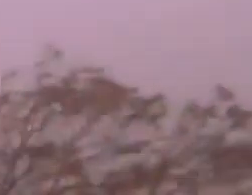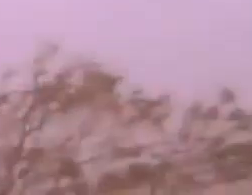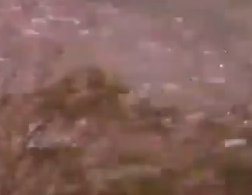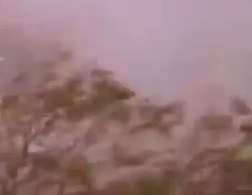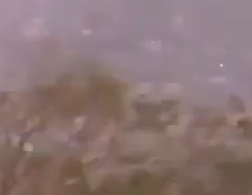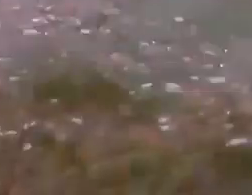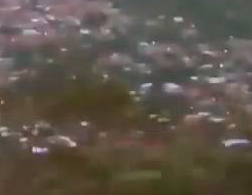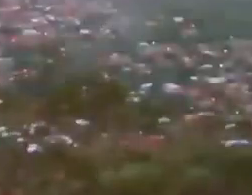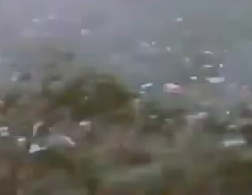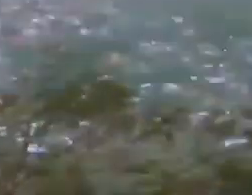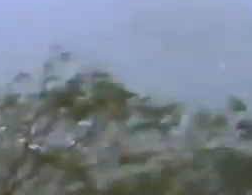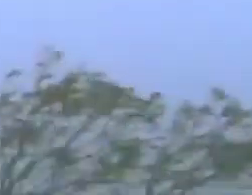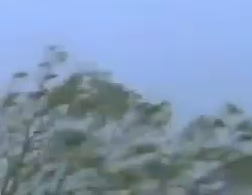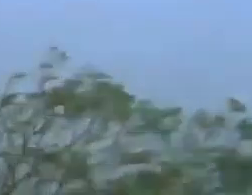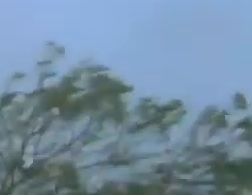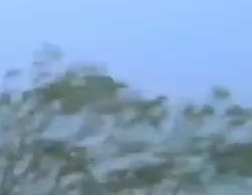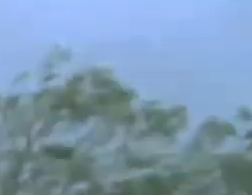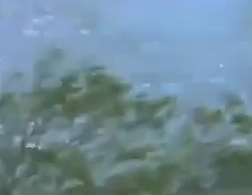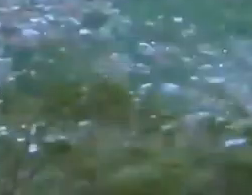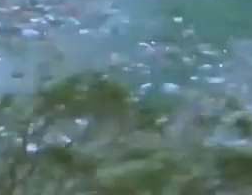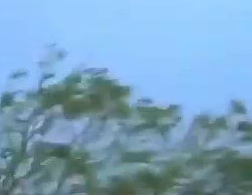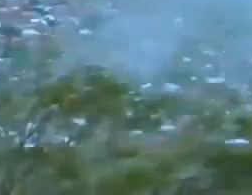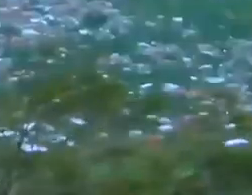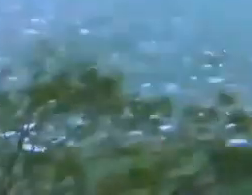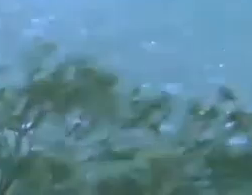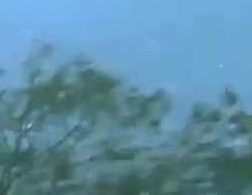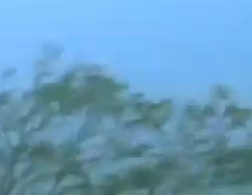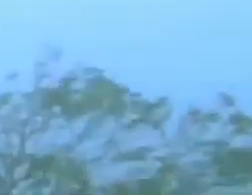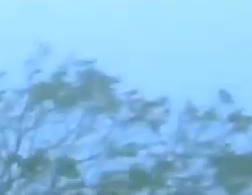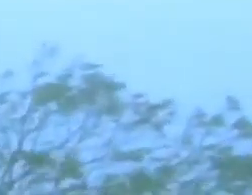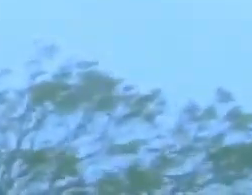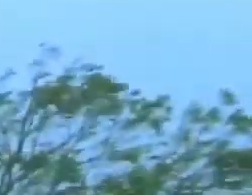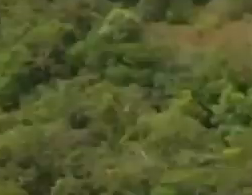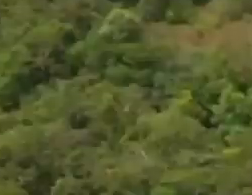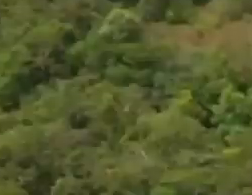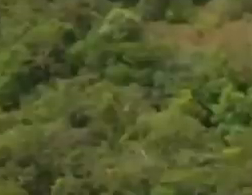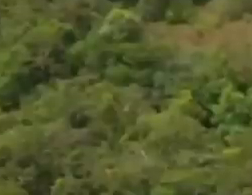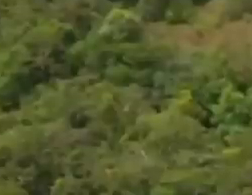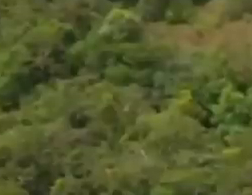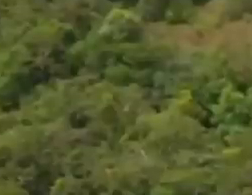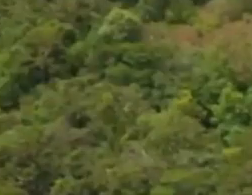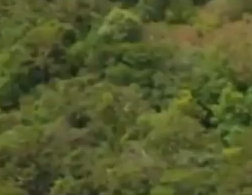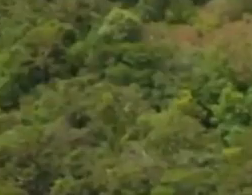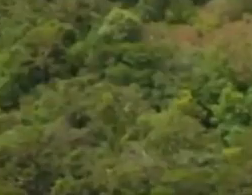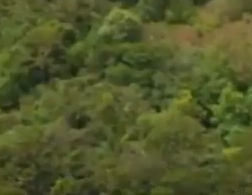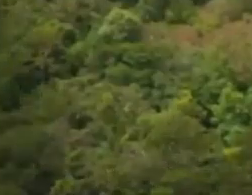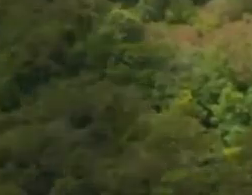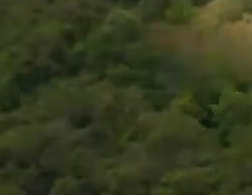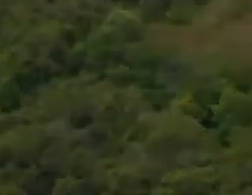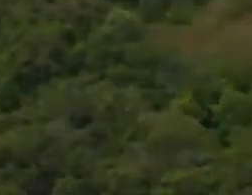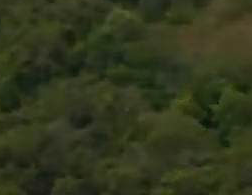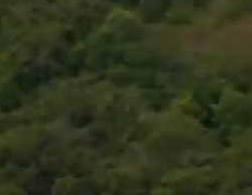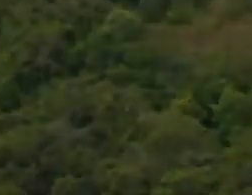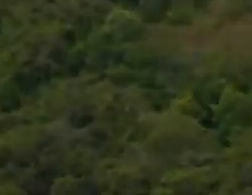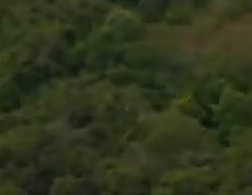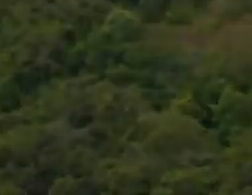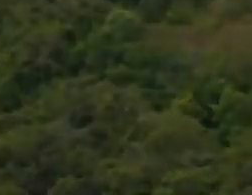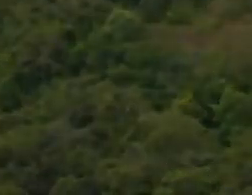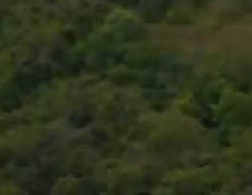Allá donde terminan esos cerros, allá donde comienzas a